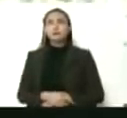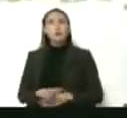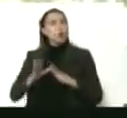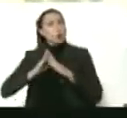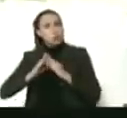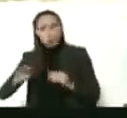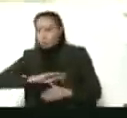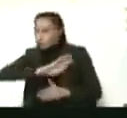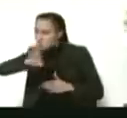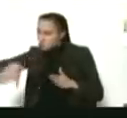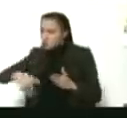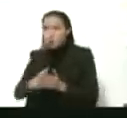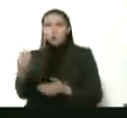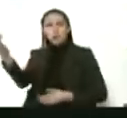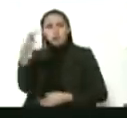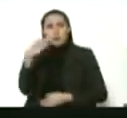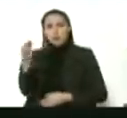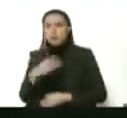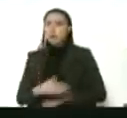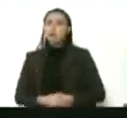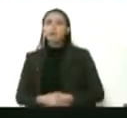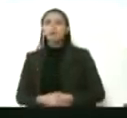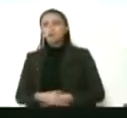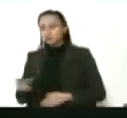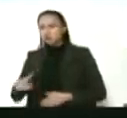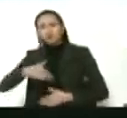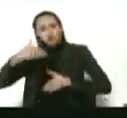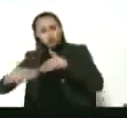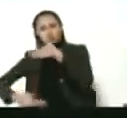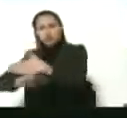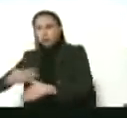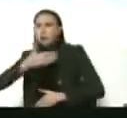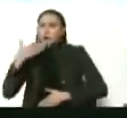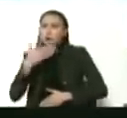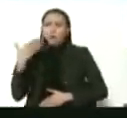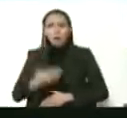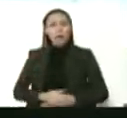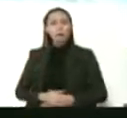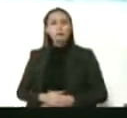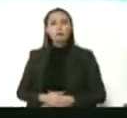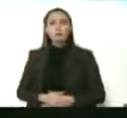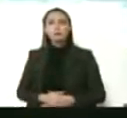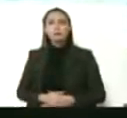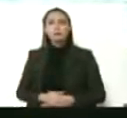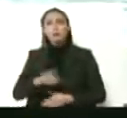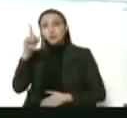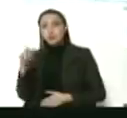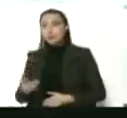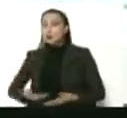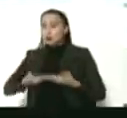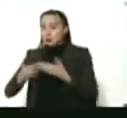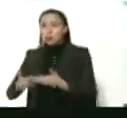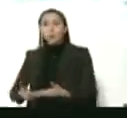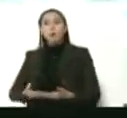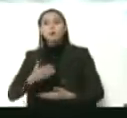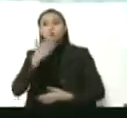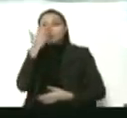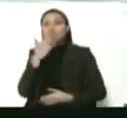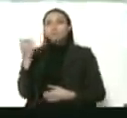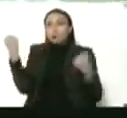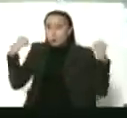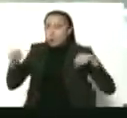el tratamiento. Y fueron mejorando. Se les aplicó algunos ejercicios